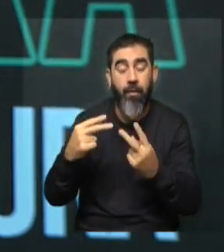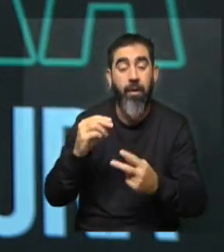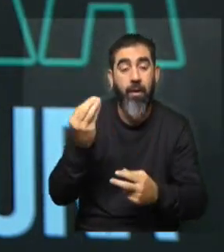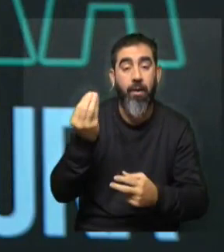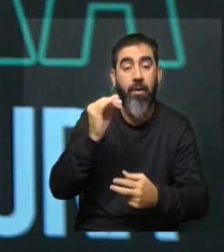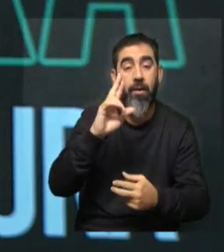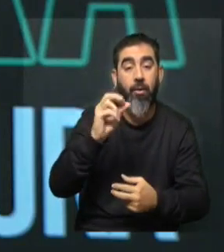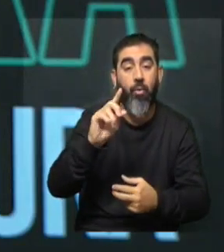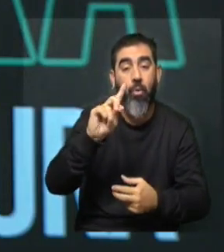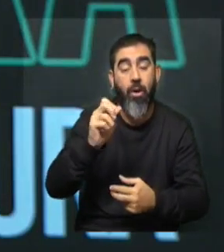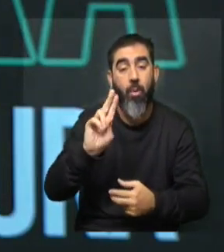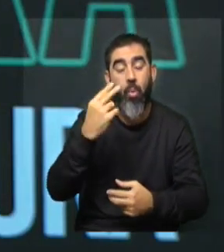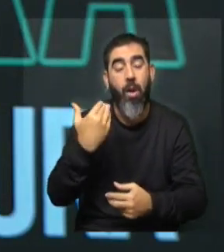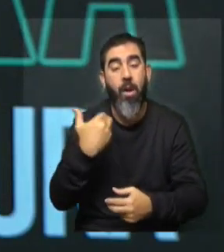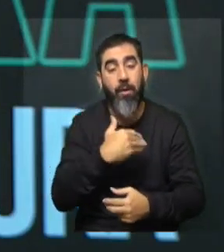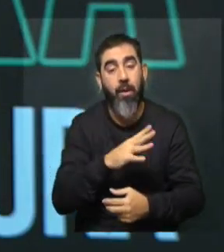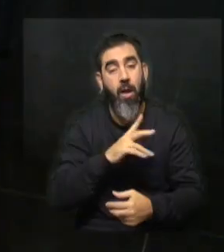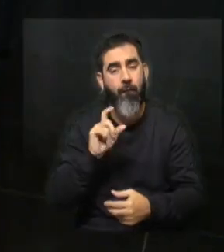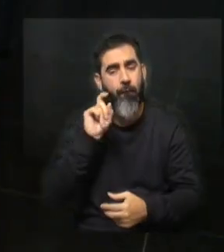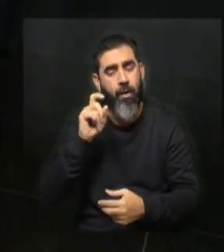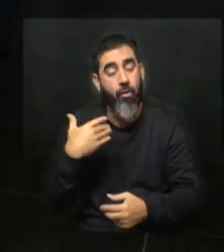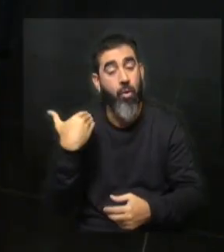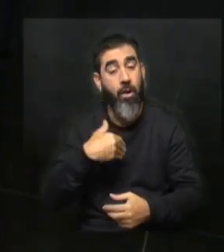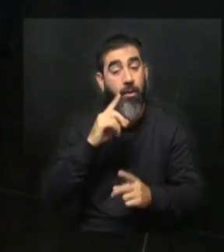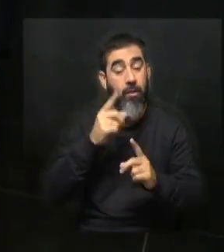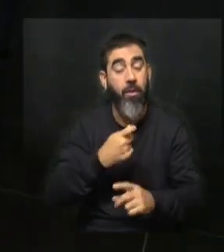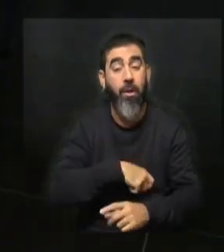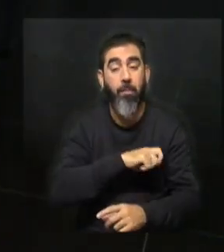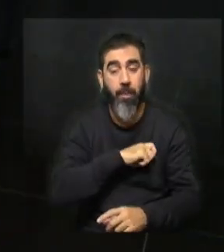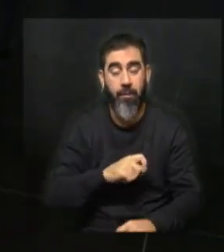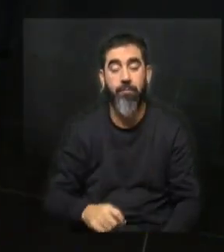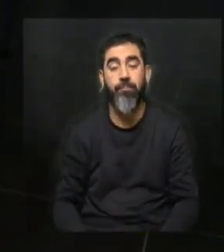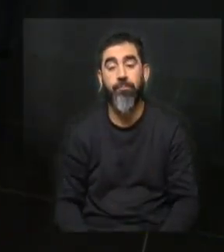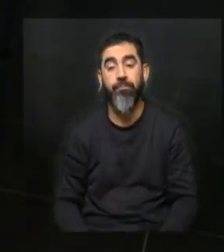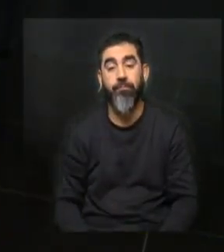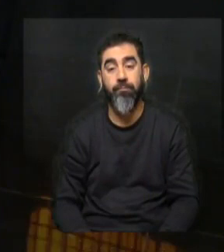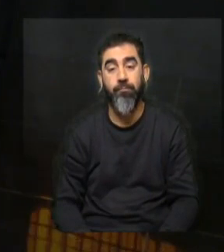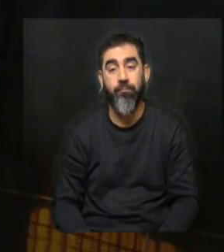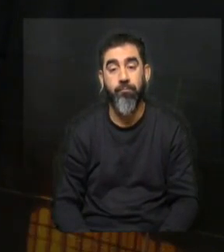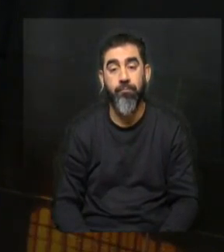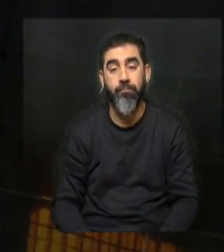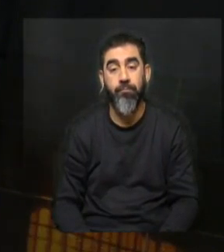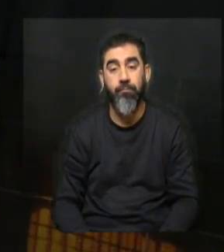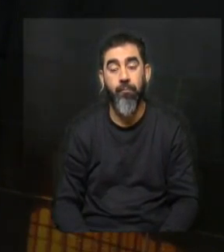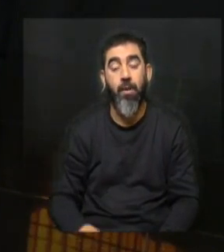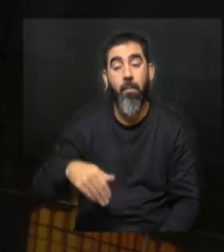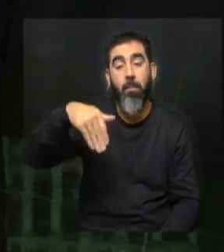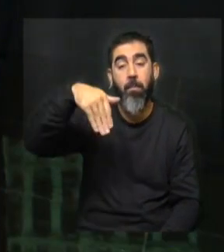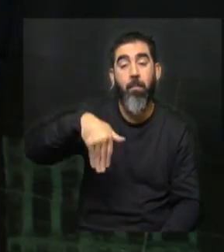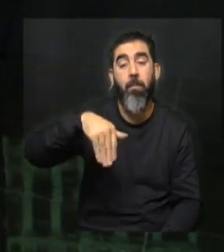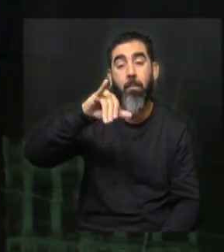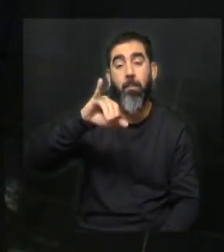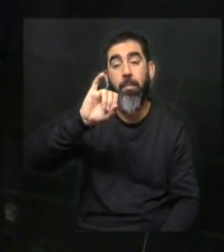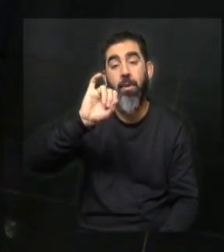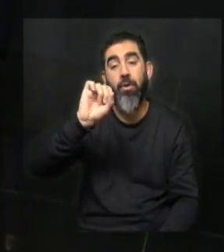o sea que Quiroga tiene mucho fanáticos como veremos en Argentina y también en España aparte en Argentina que en misiones